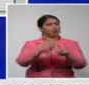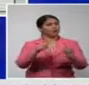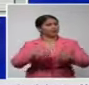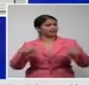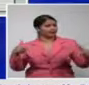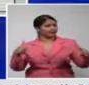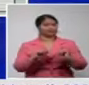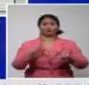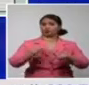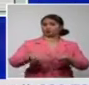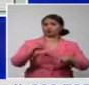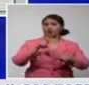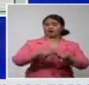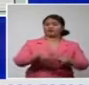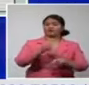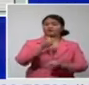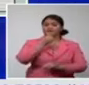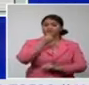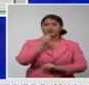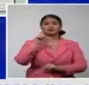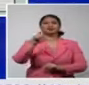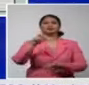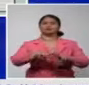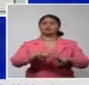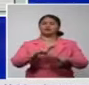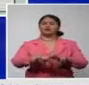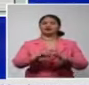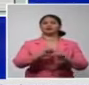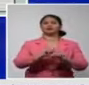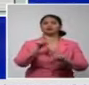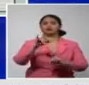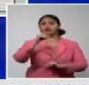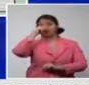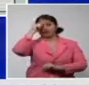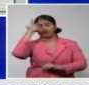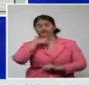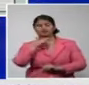Cerro, con las tasas más elevadas de esta provincia.